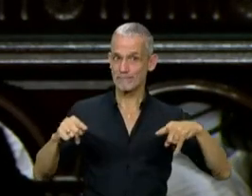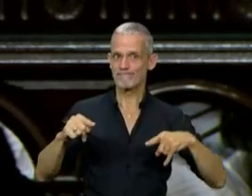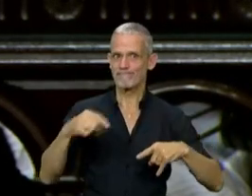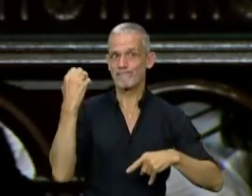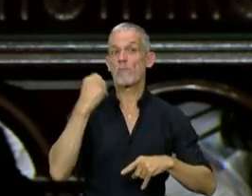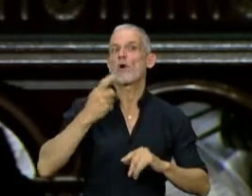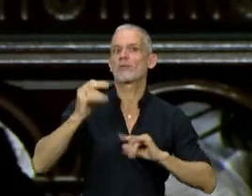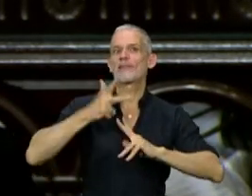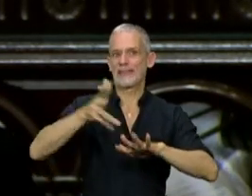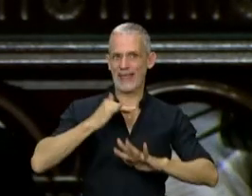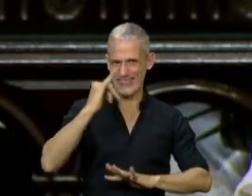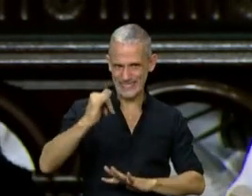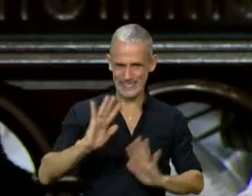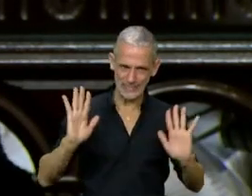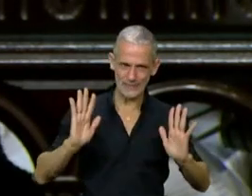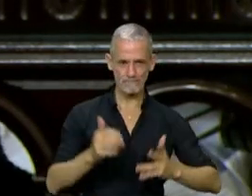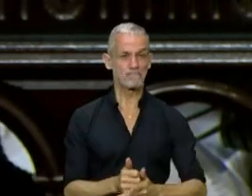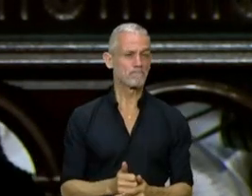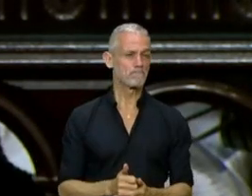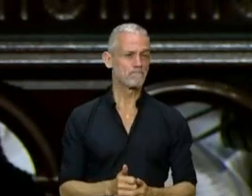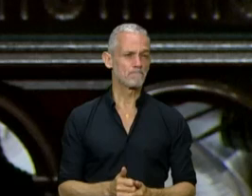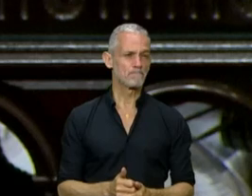importantes de decir, más inclusive algunos